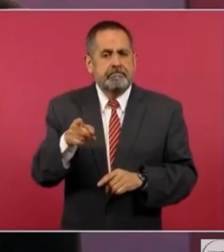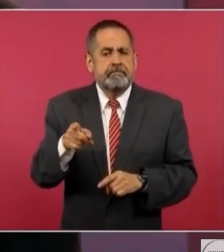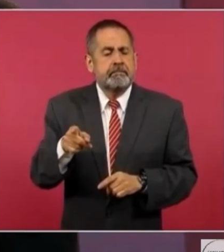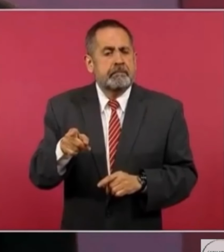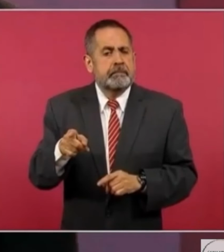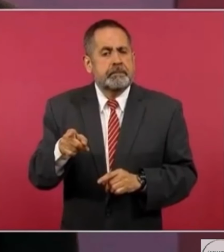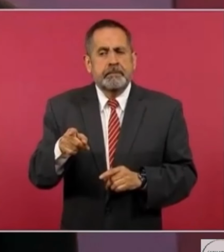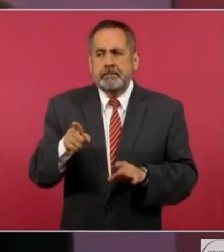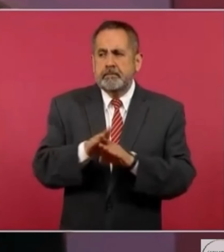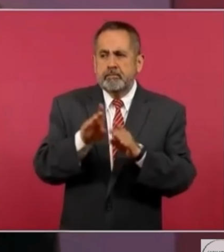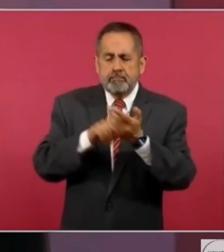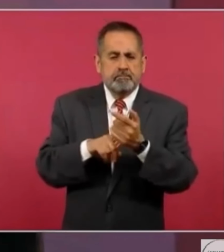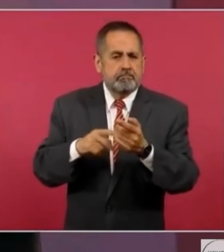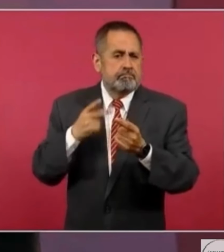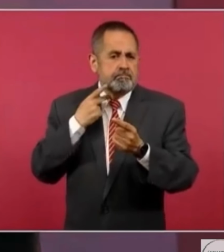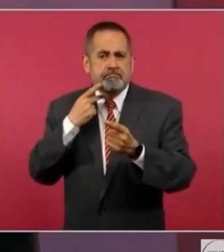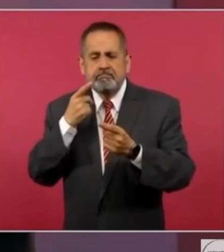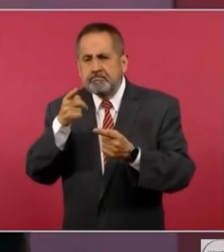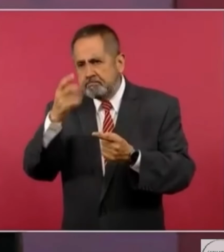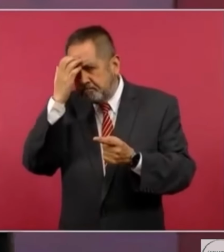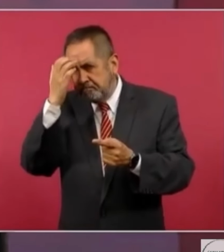de politización,